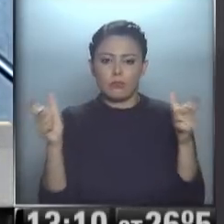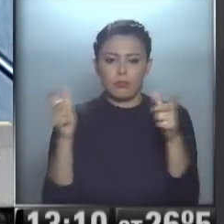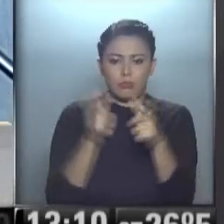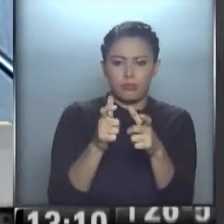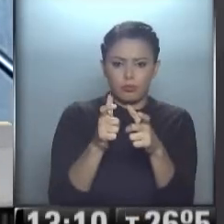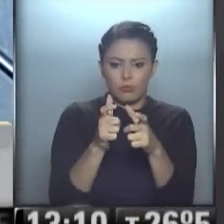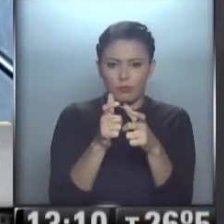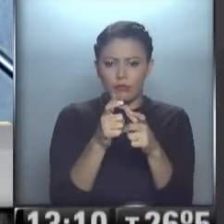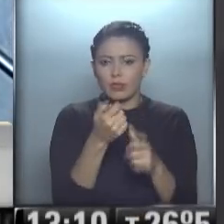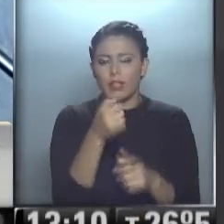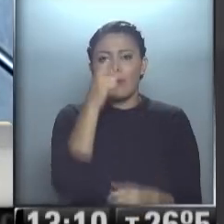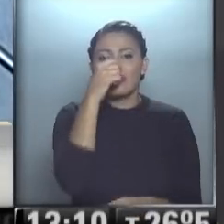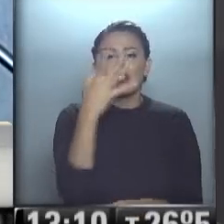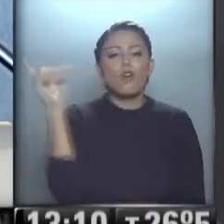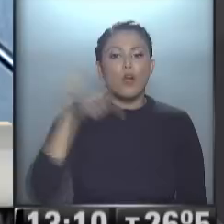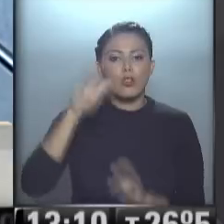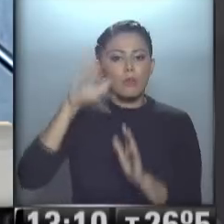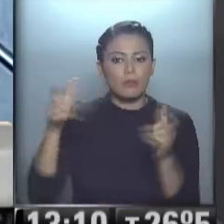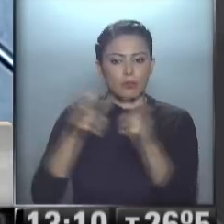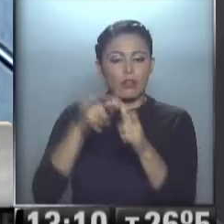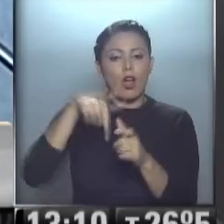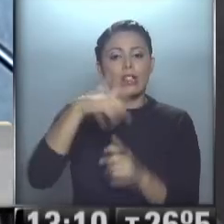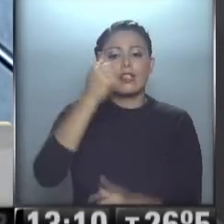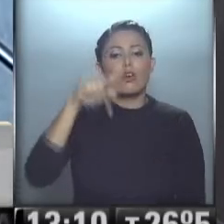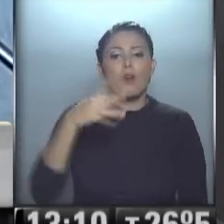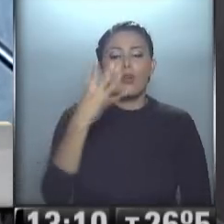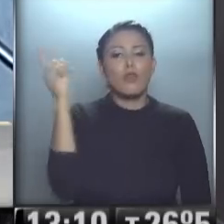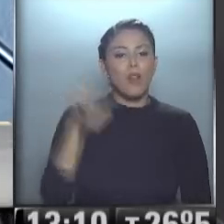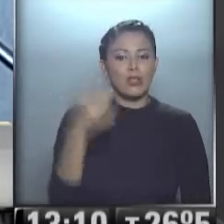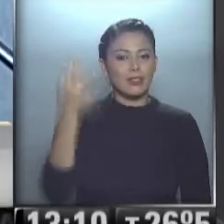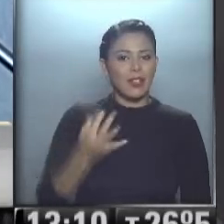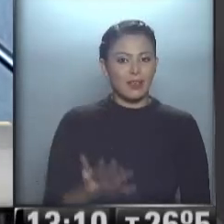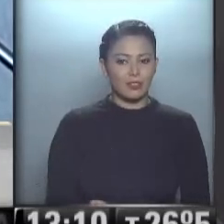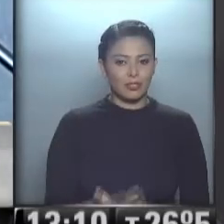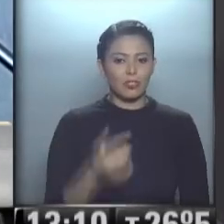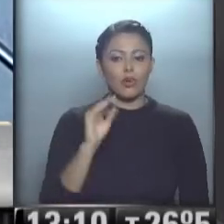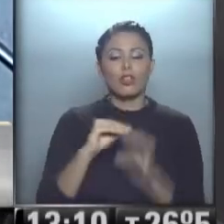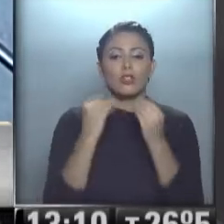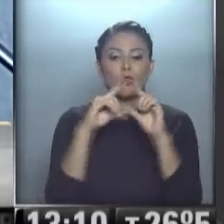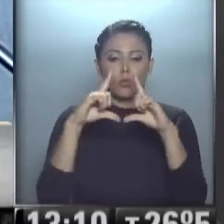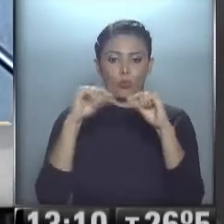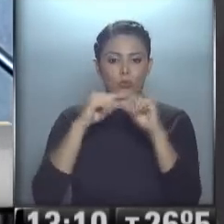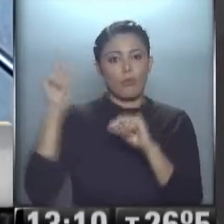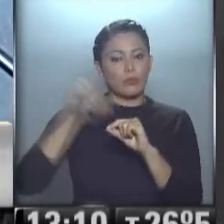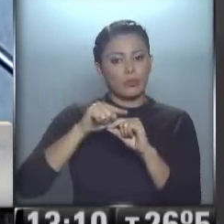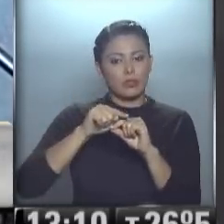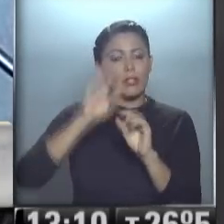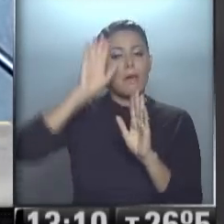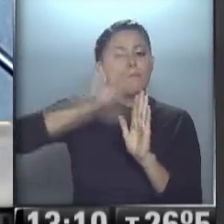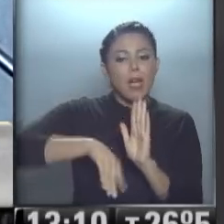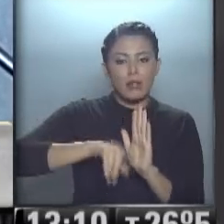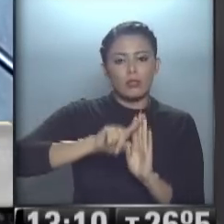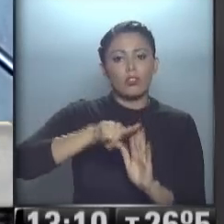desempleo cercana al 25% para llegar al 6,4 Y ser la tasa y constituir la tasa de desempleo más